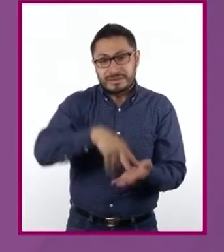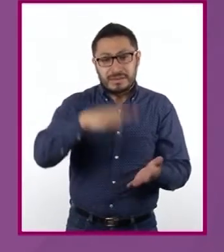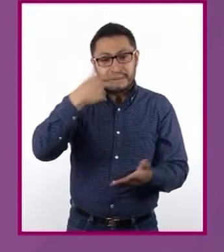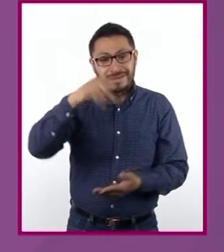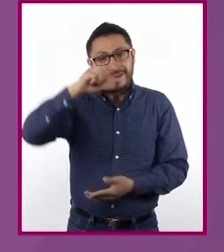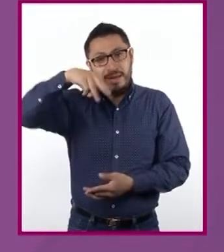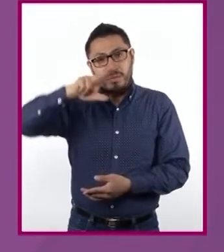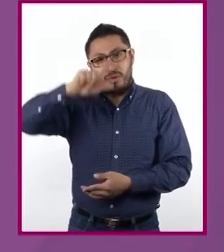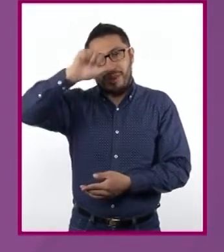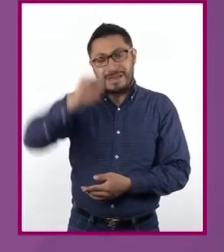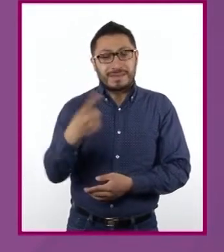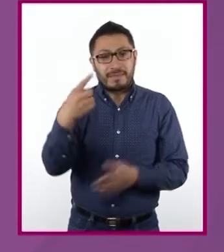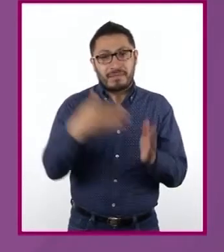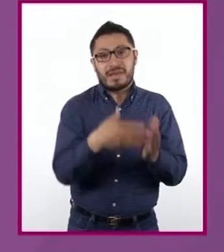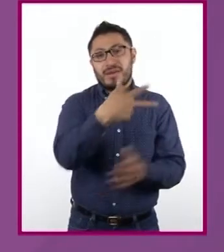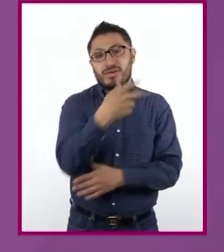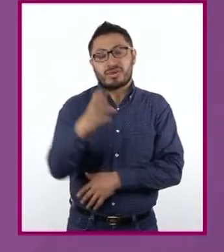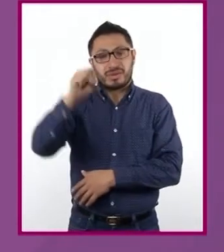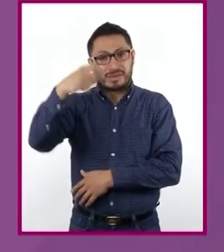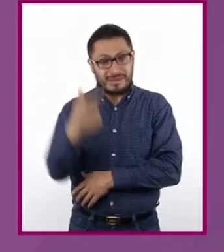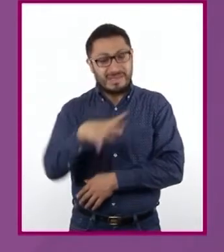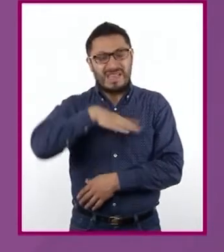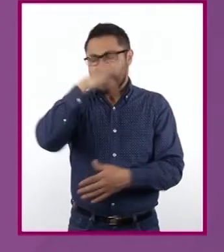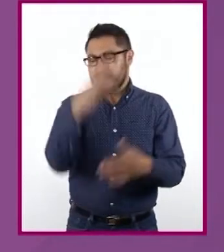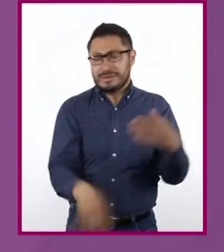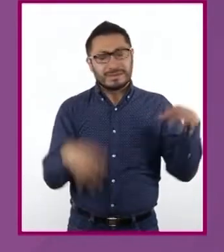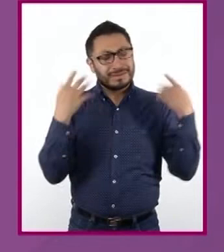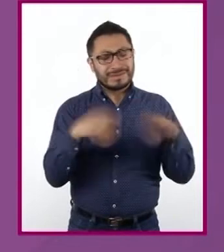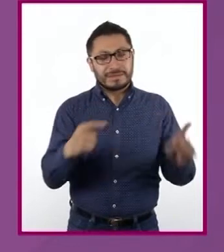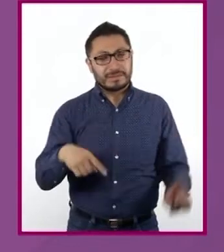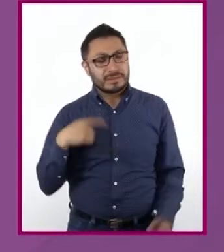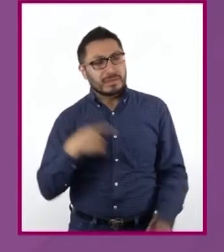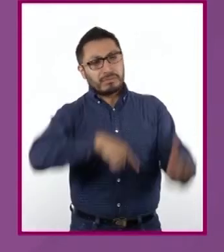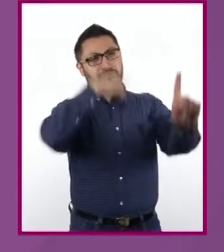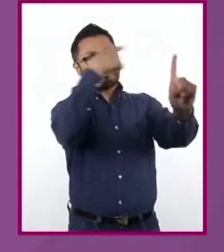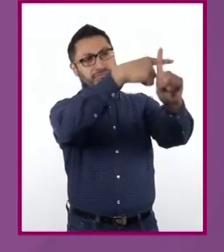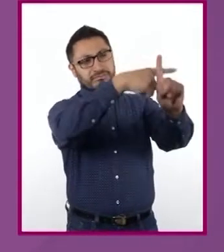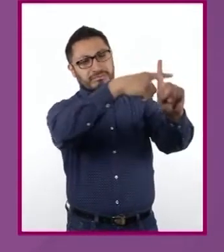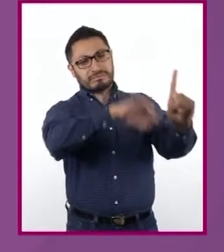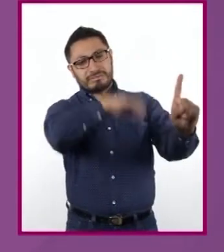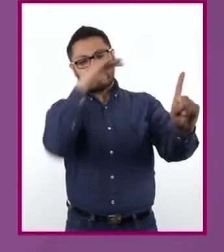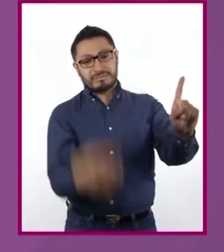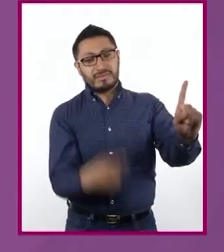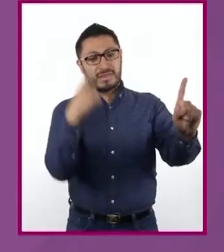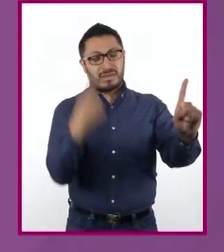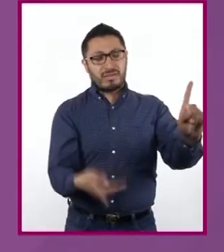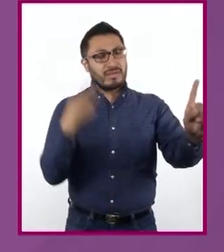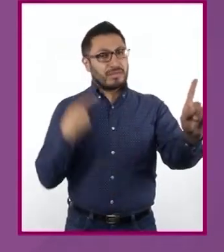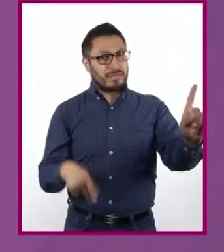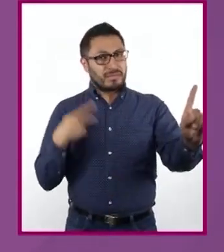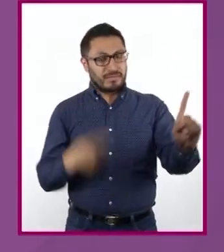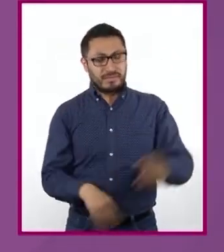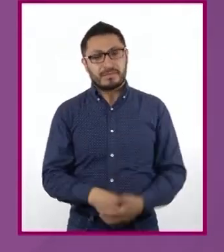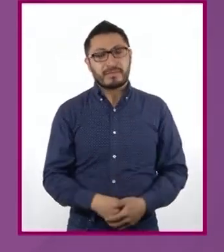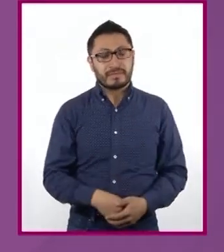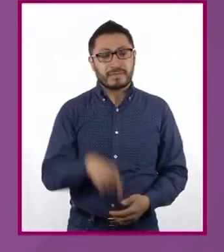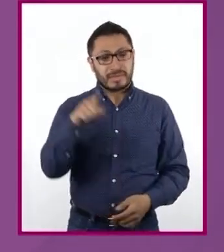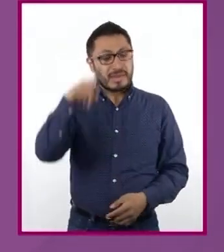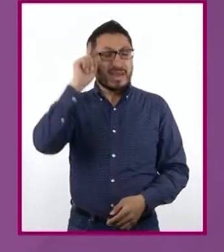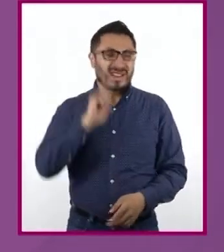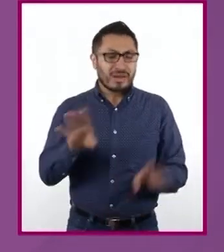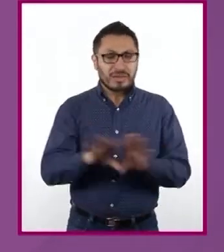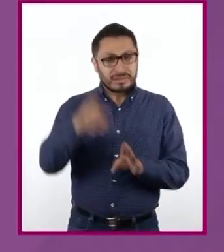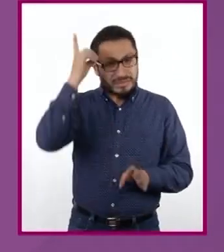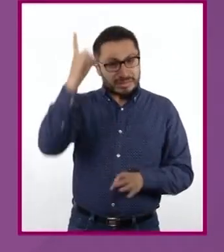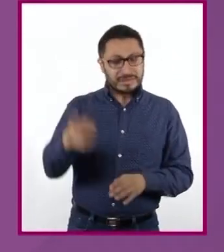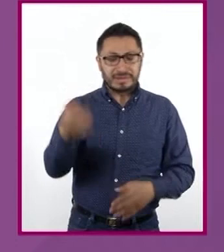chamulas en 1867, que terminó con la crucifixión de uno de los sublevados. Castellanos fue dueña